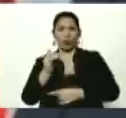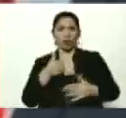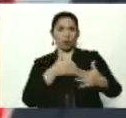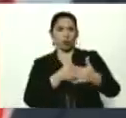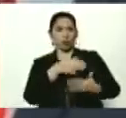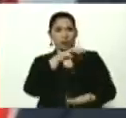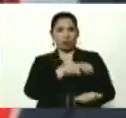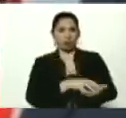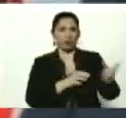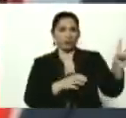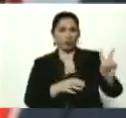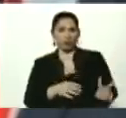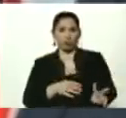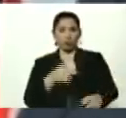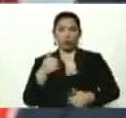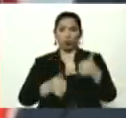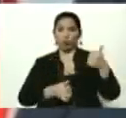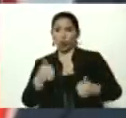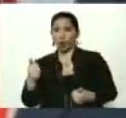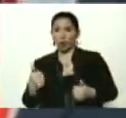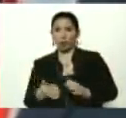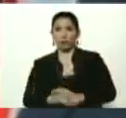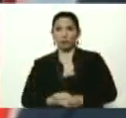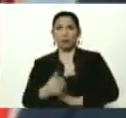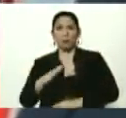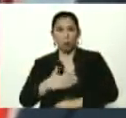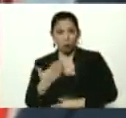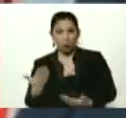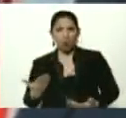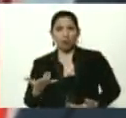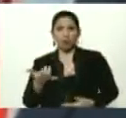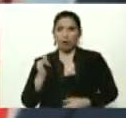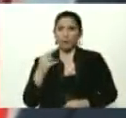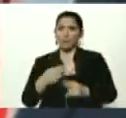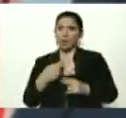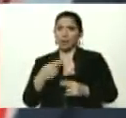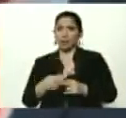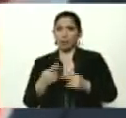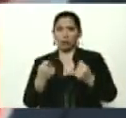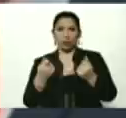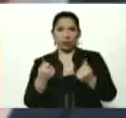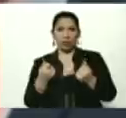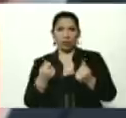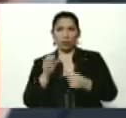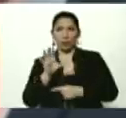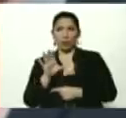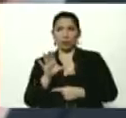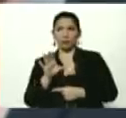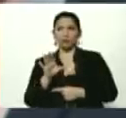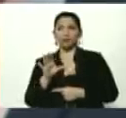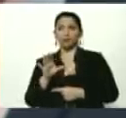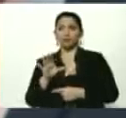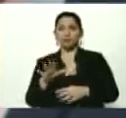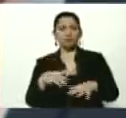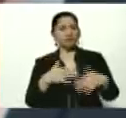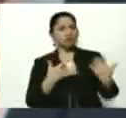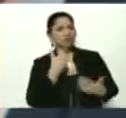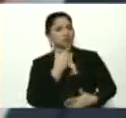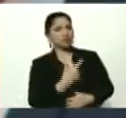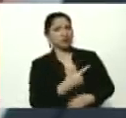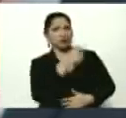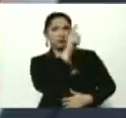Estado venezolano y de los cuales obviamente pudiesen encontrarse riesgo los activos del país en el extranjero. Uh-huh. Cuando le planteaban la figura de un